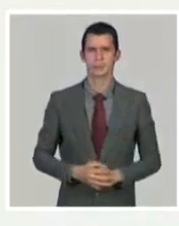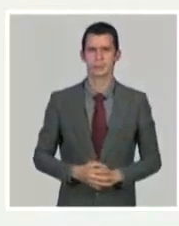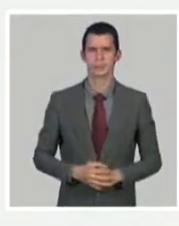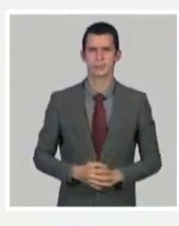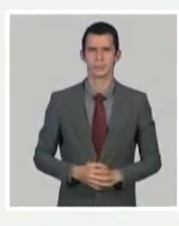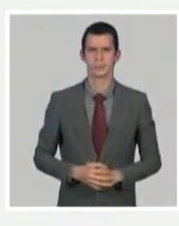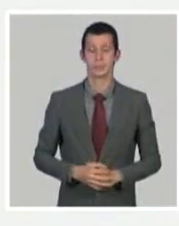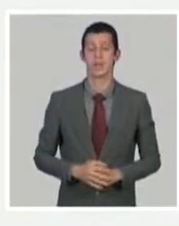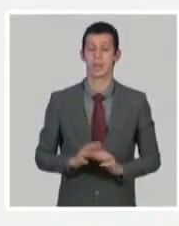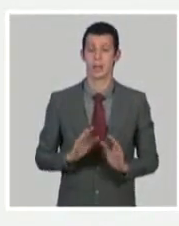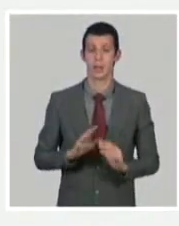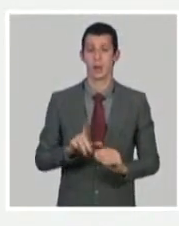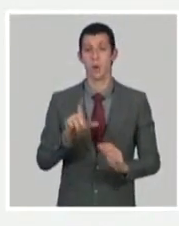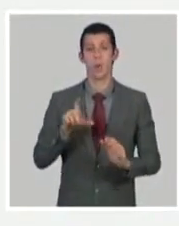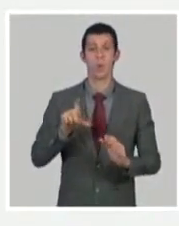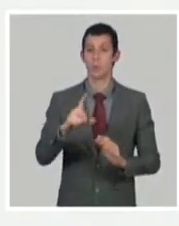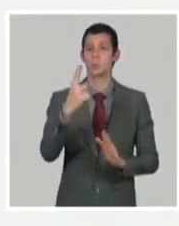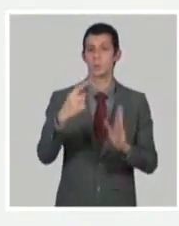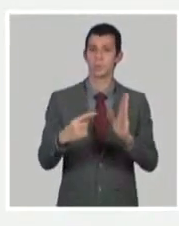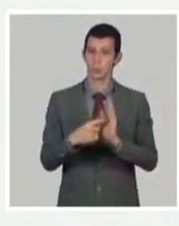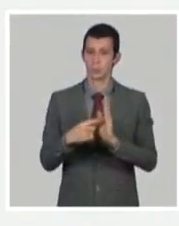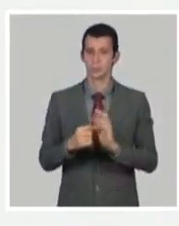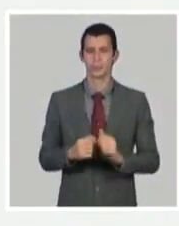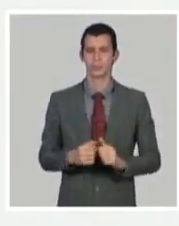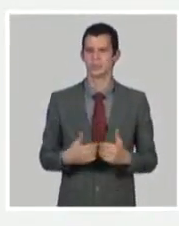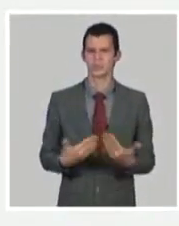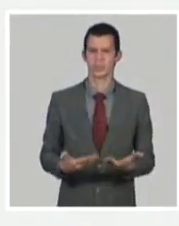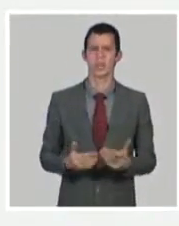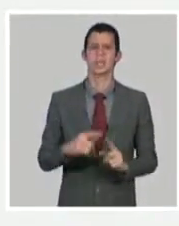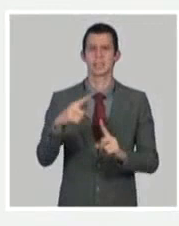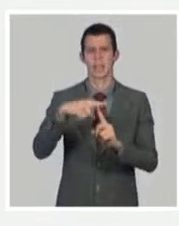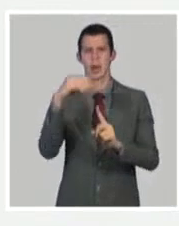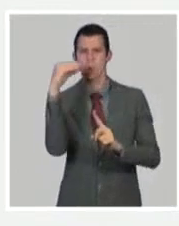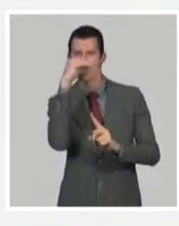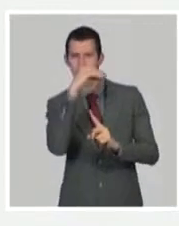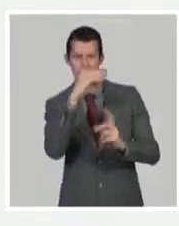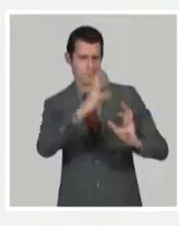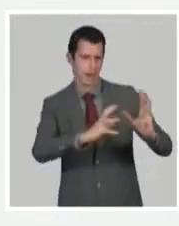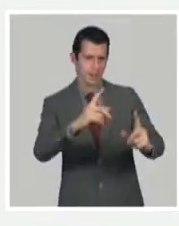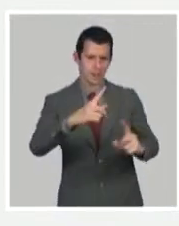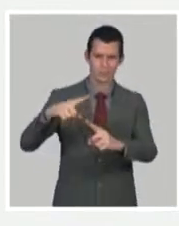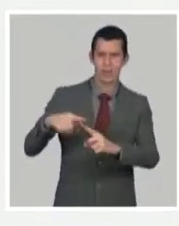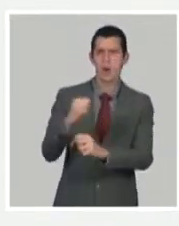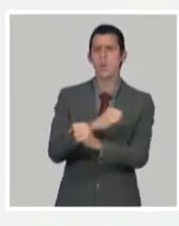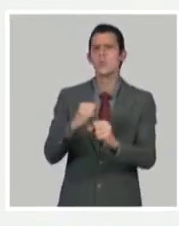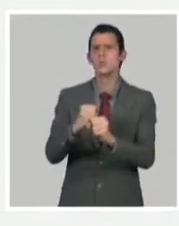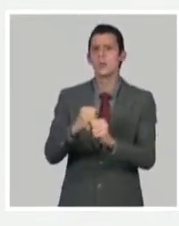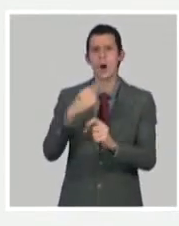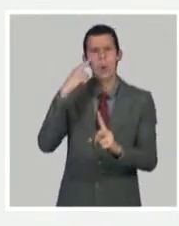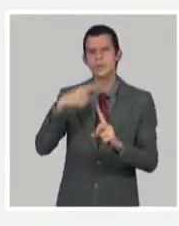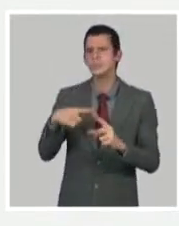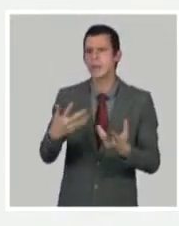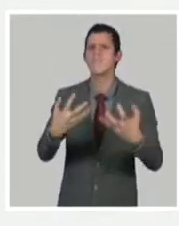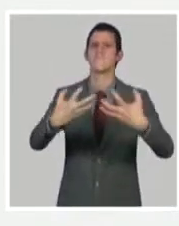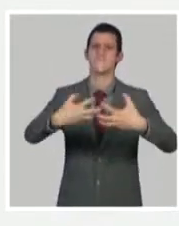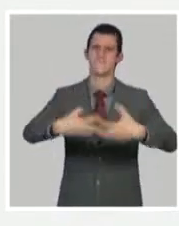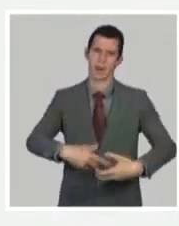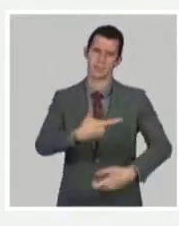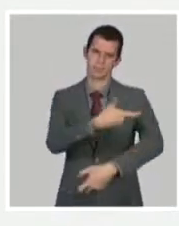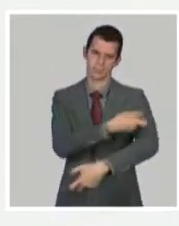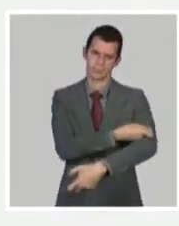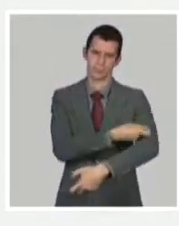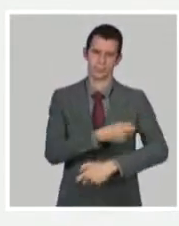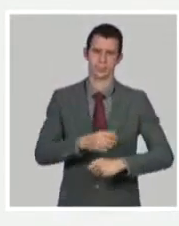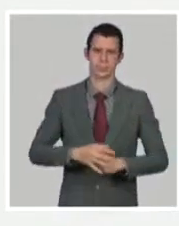último elemento que quisiéramos compartir es un elemento tecnológico, ¿no? Es decir, como decíamos, hoy Soberana